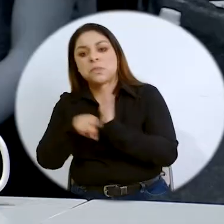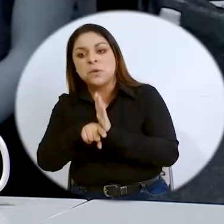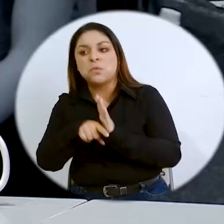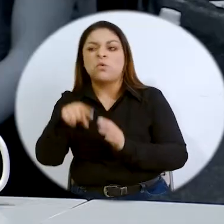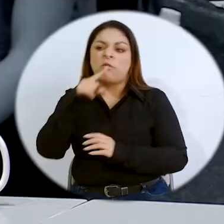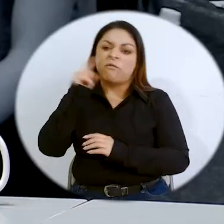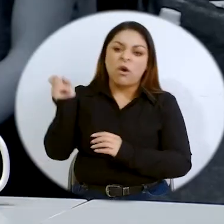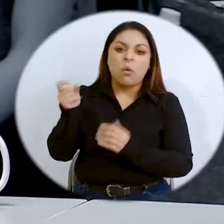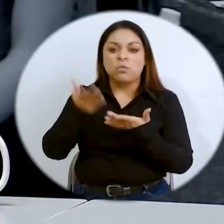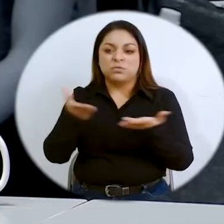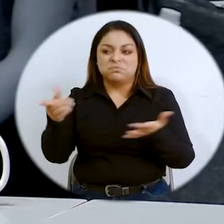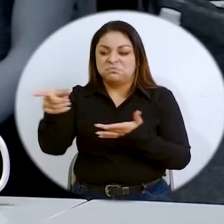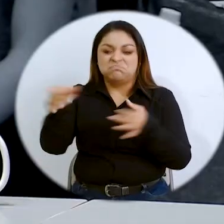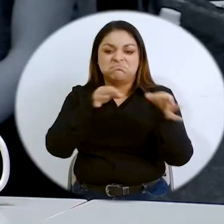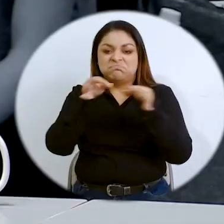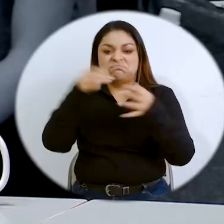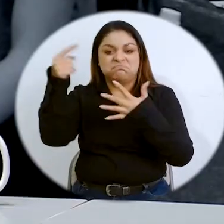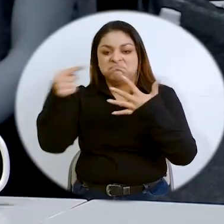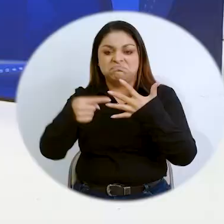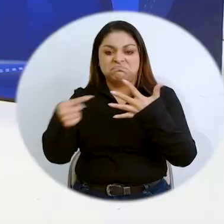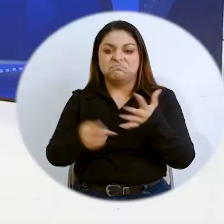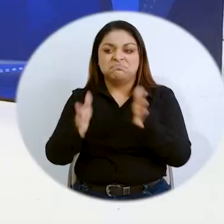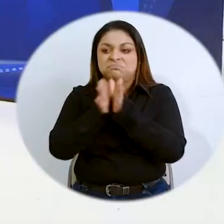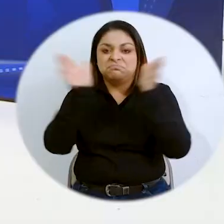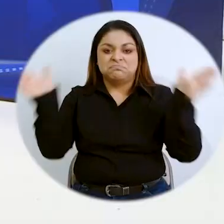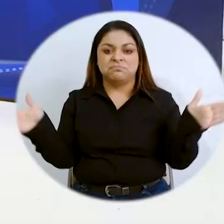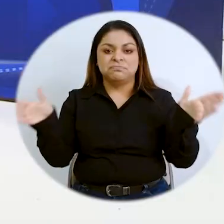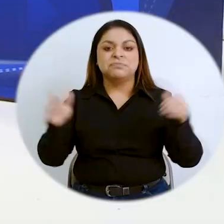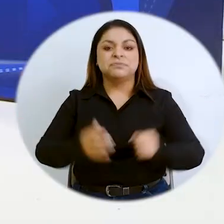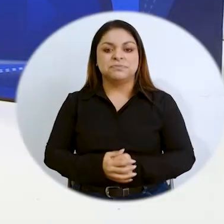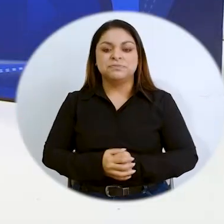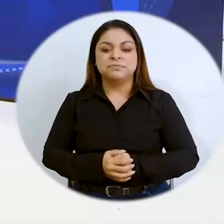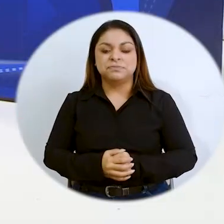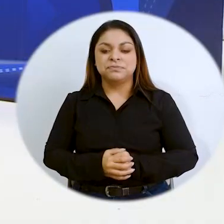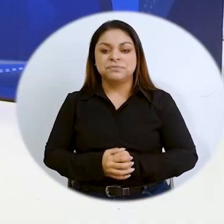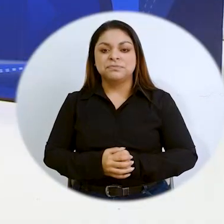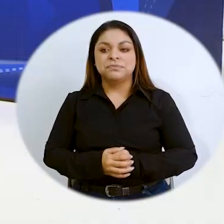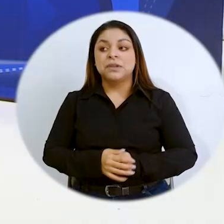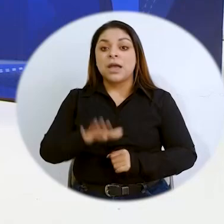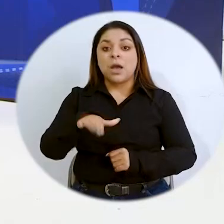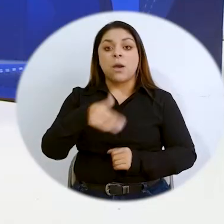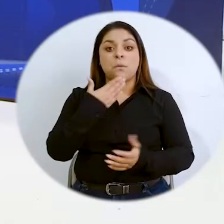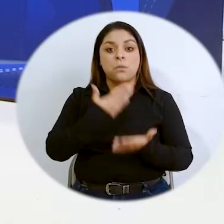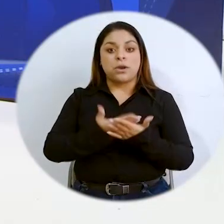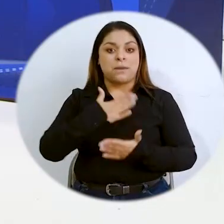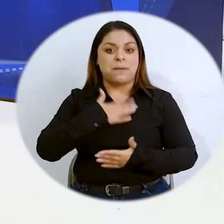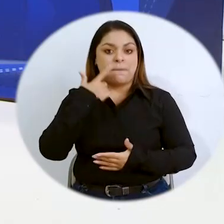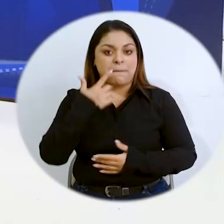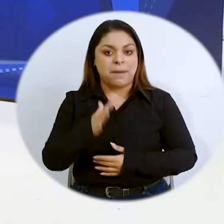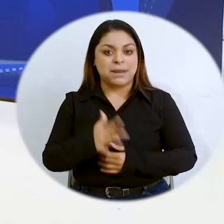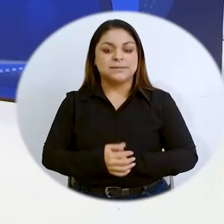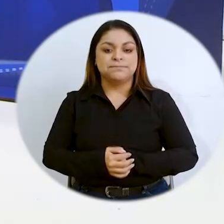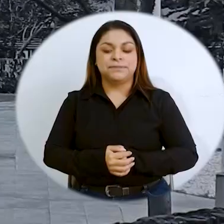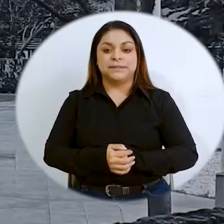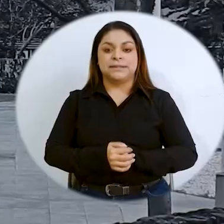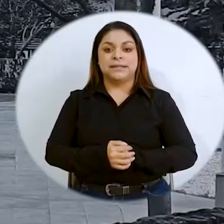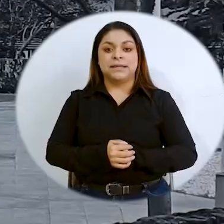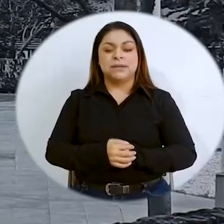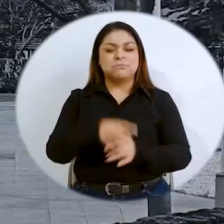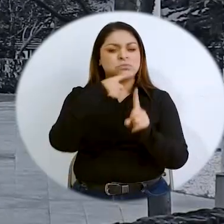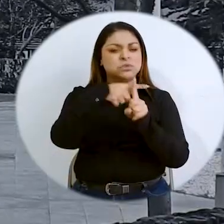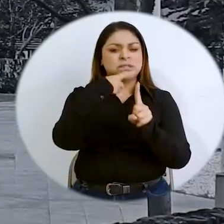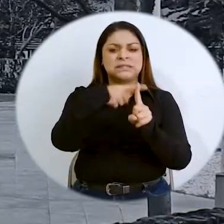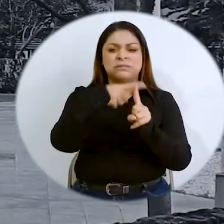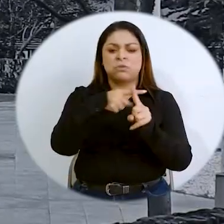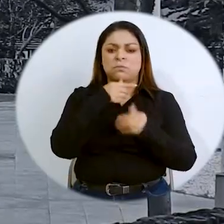del proceso electoral que acaba de concluir. Bueno, a mí me parece que en este momento el elemento más positivo